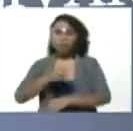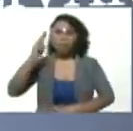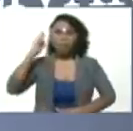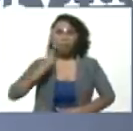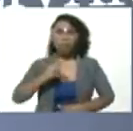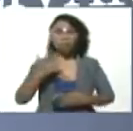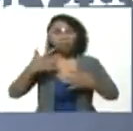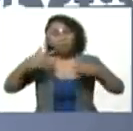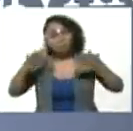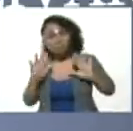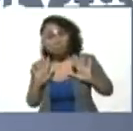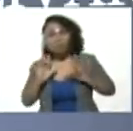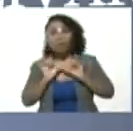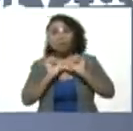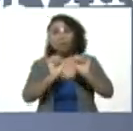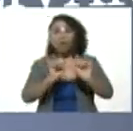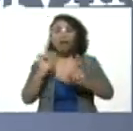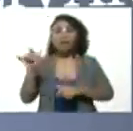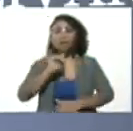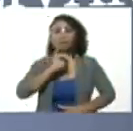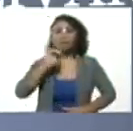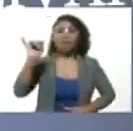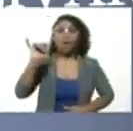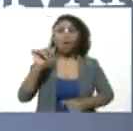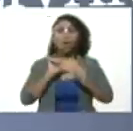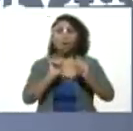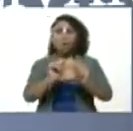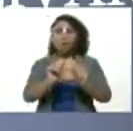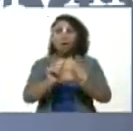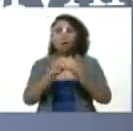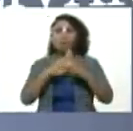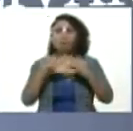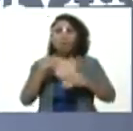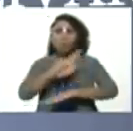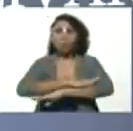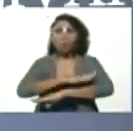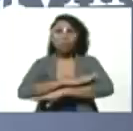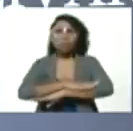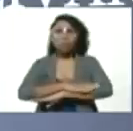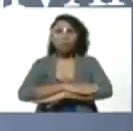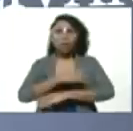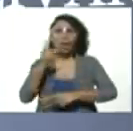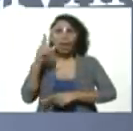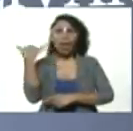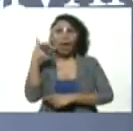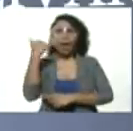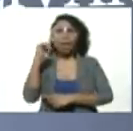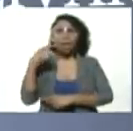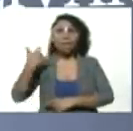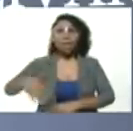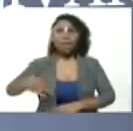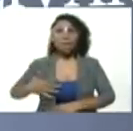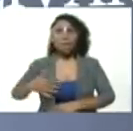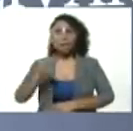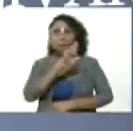Sin embargo, continúa esta denuncia y seguirán todas las acciones jurídicas a las que tiene derecho